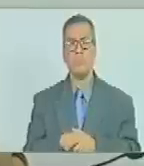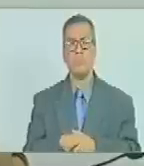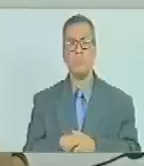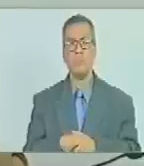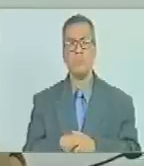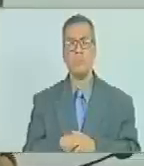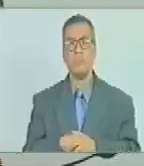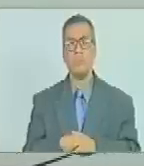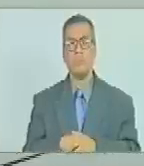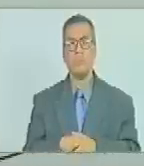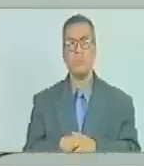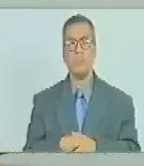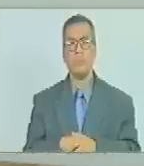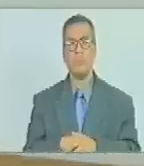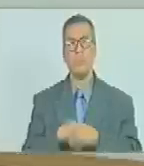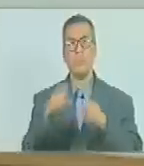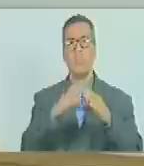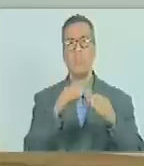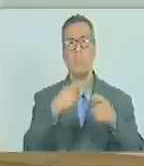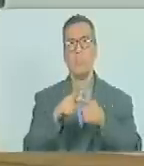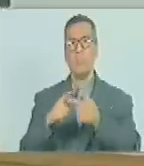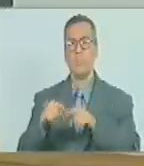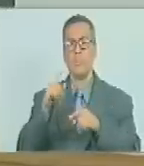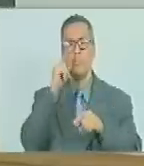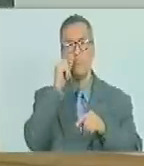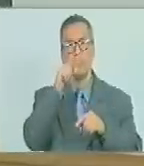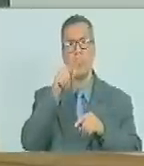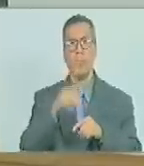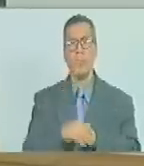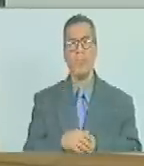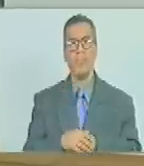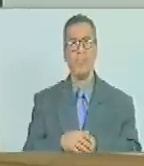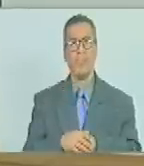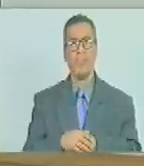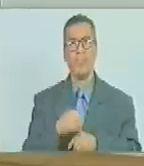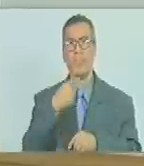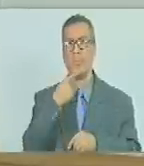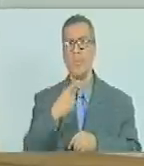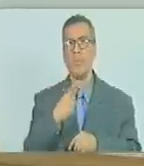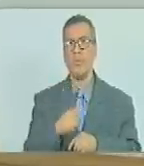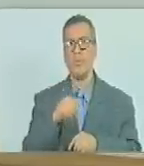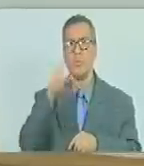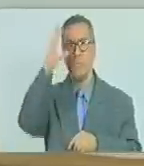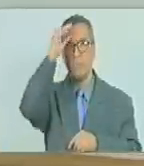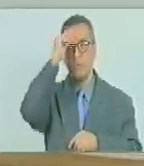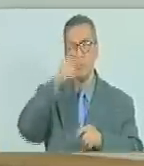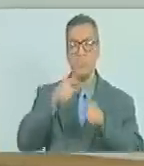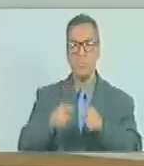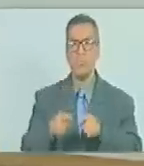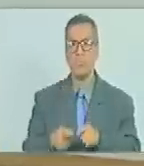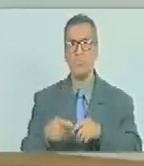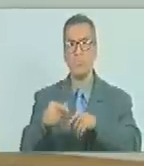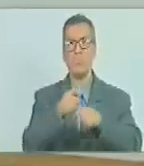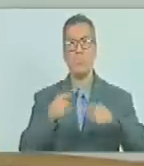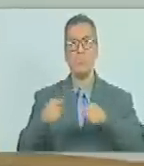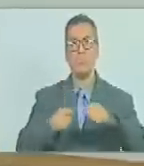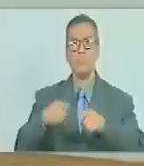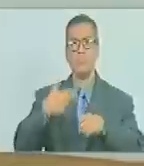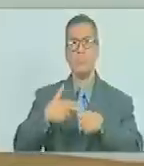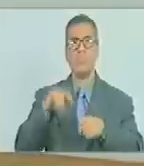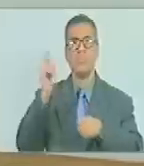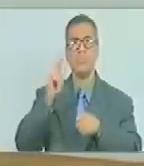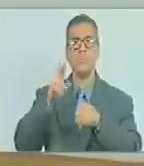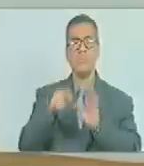como saltó Stalin González, y el otro, y el otro, y el otro, la declaración de Trump sobre el intento de su gobierno de controlar el petróleo venezolano